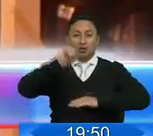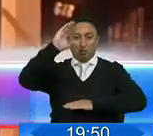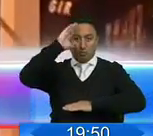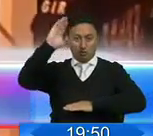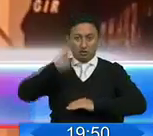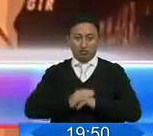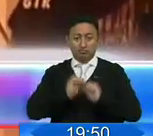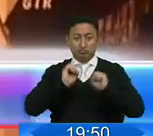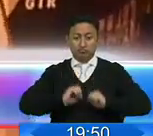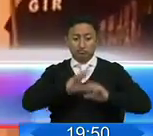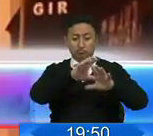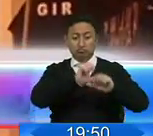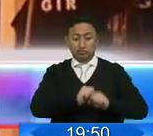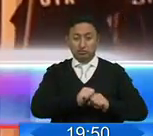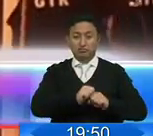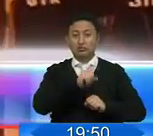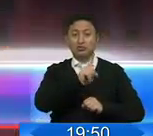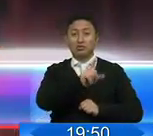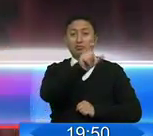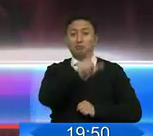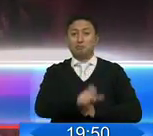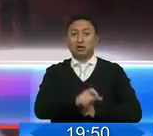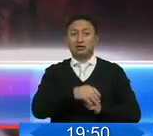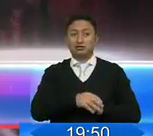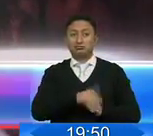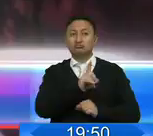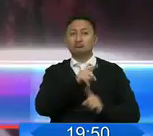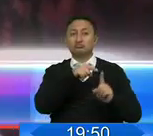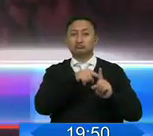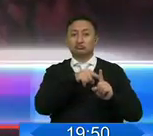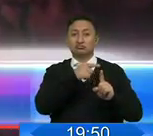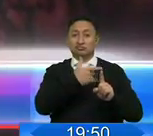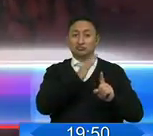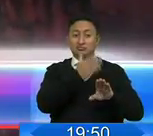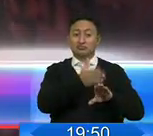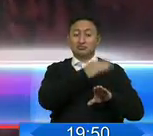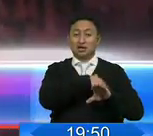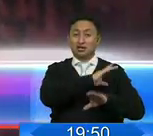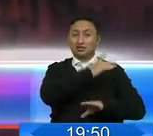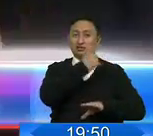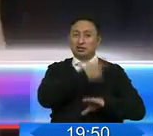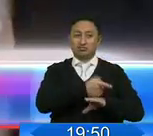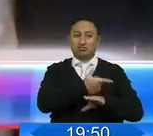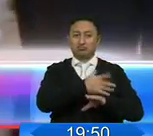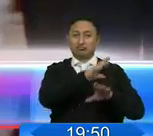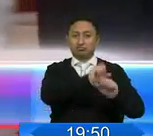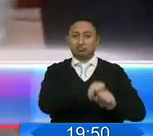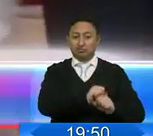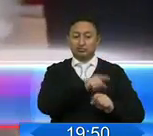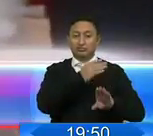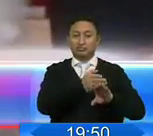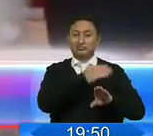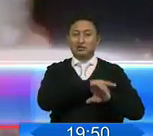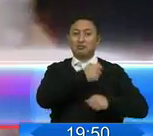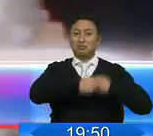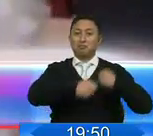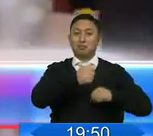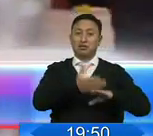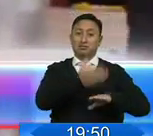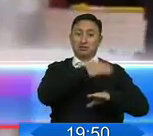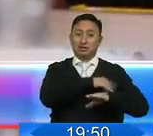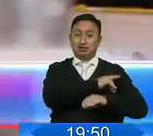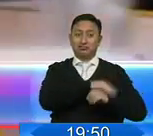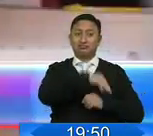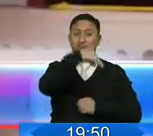se logró la detención de un ciudadano, quien ya se encontraba con boleta por el crimen cometido en mayo pasado, en